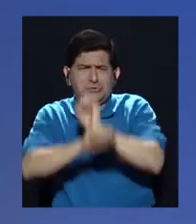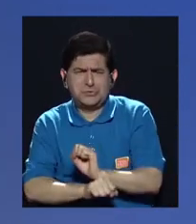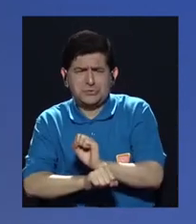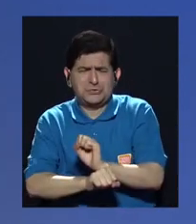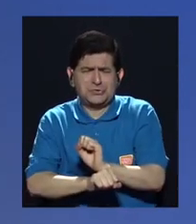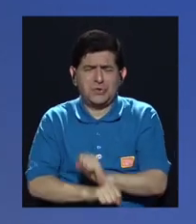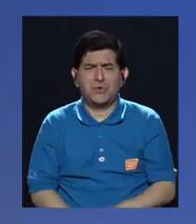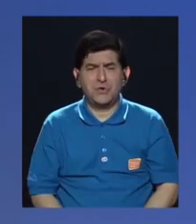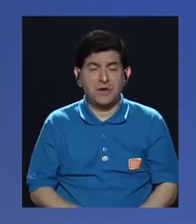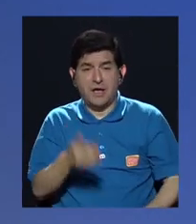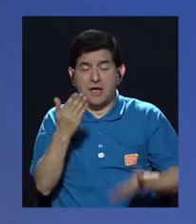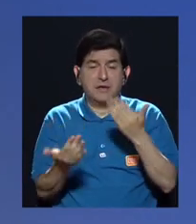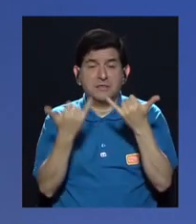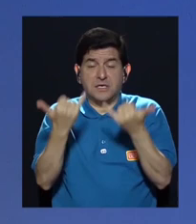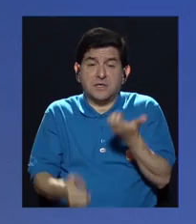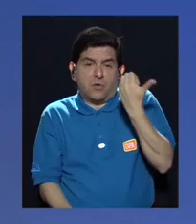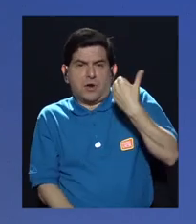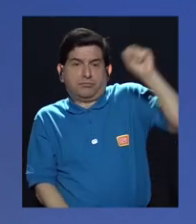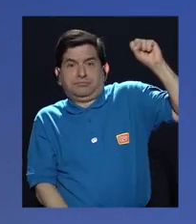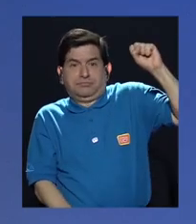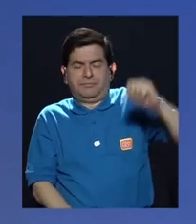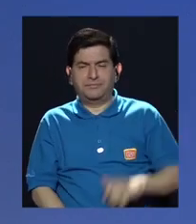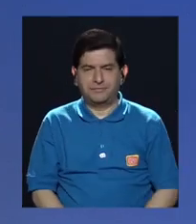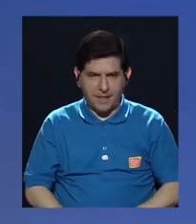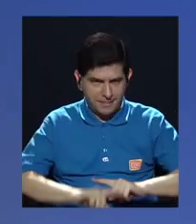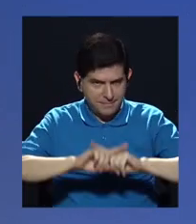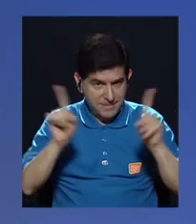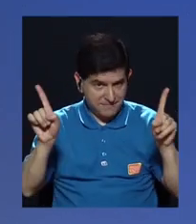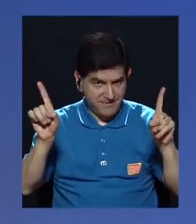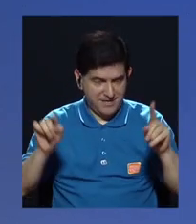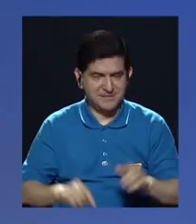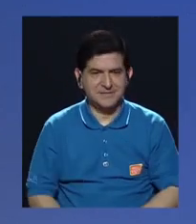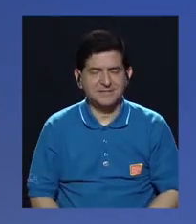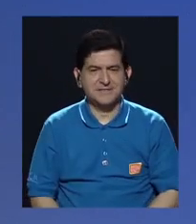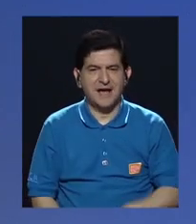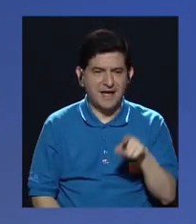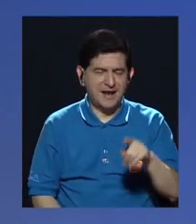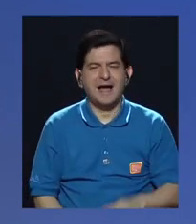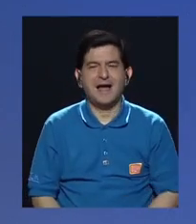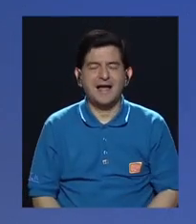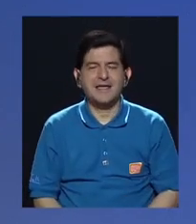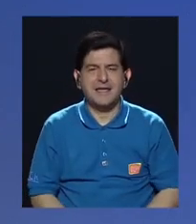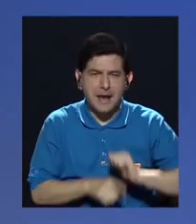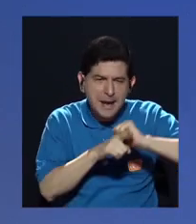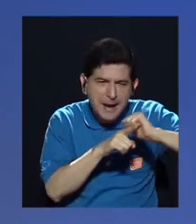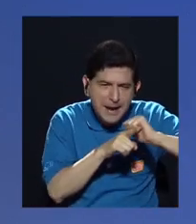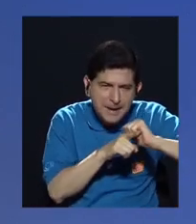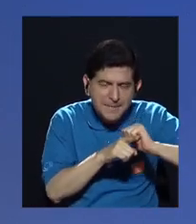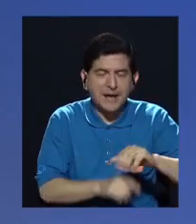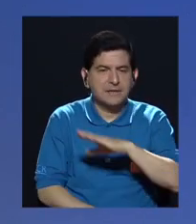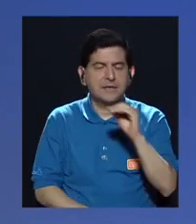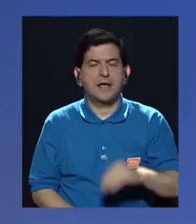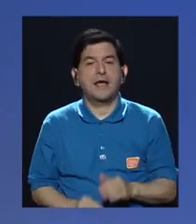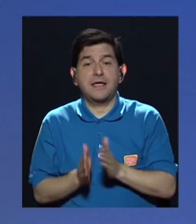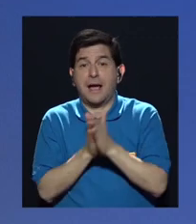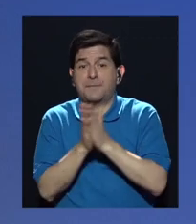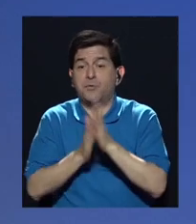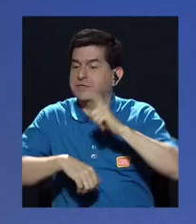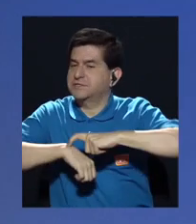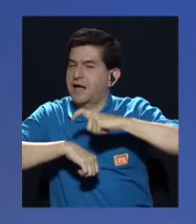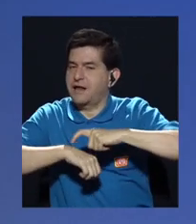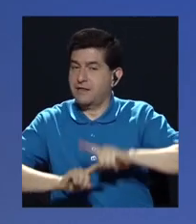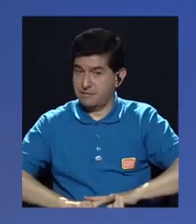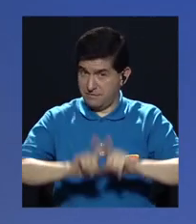conservador de los más irreverentes que nos encontramos. Hay que distinguir entre el pragmatismo y el oportunismo, son dos situaciones totalmente